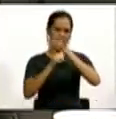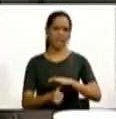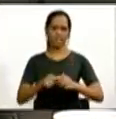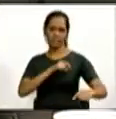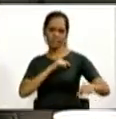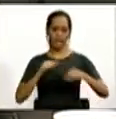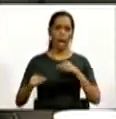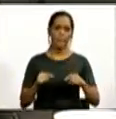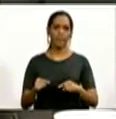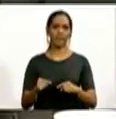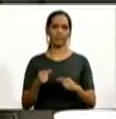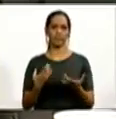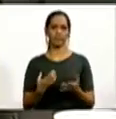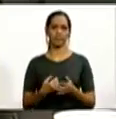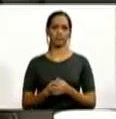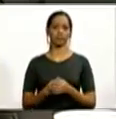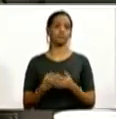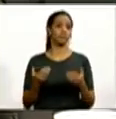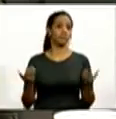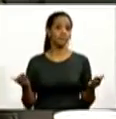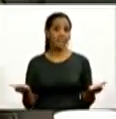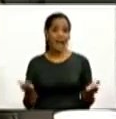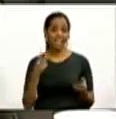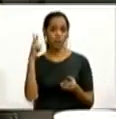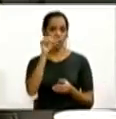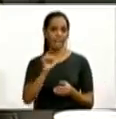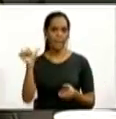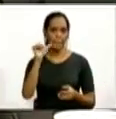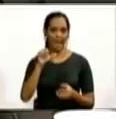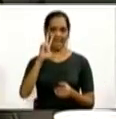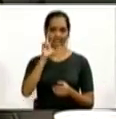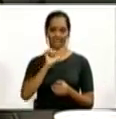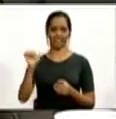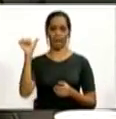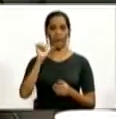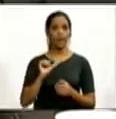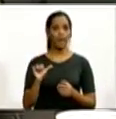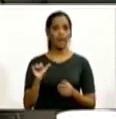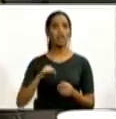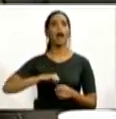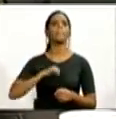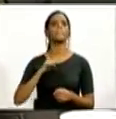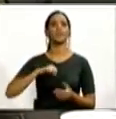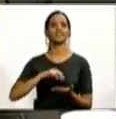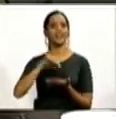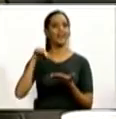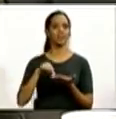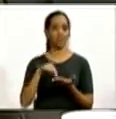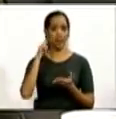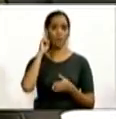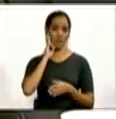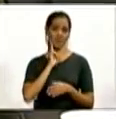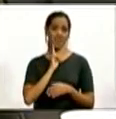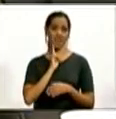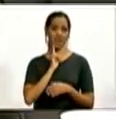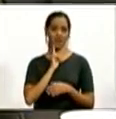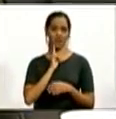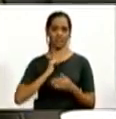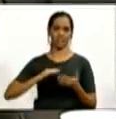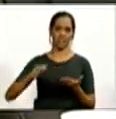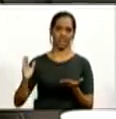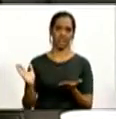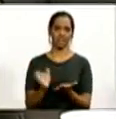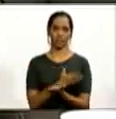régimen, que estén cerca y tal. Pues, de hace dos semanas, tres semanas, la Policía Nacional Bolivariana quitó